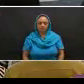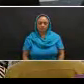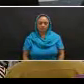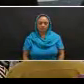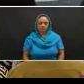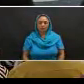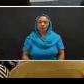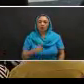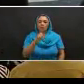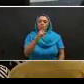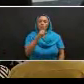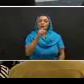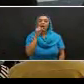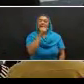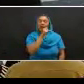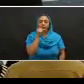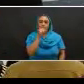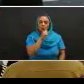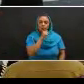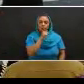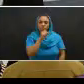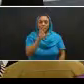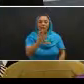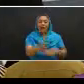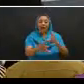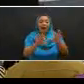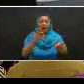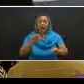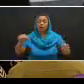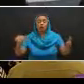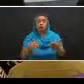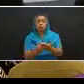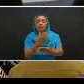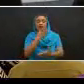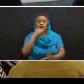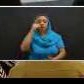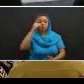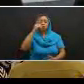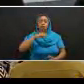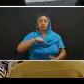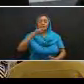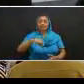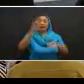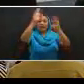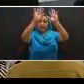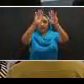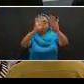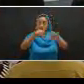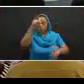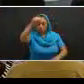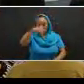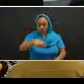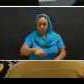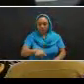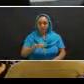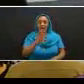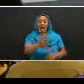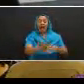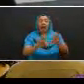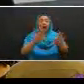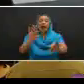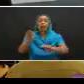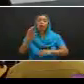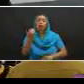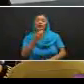Algo nuevo de Dios está cayendo aquí. Dios está